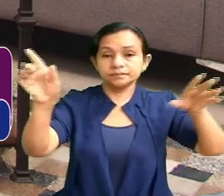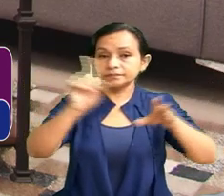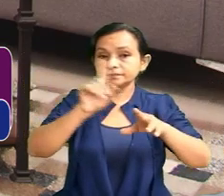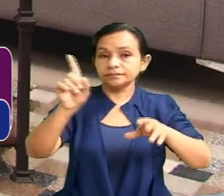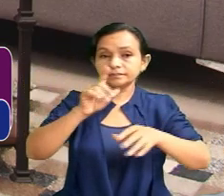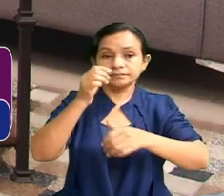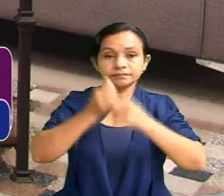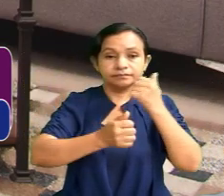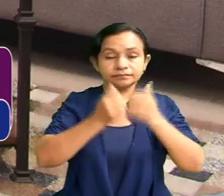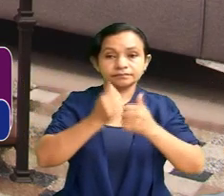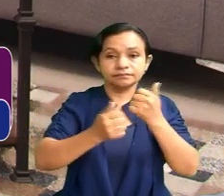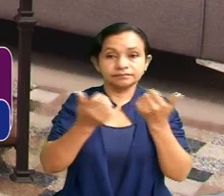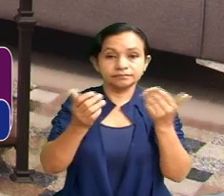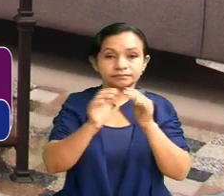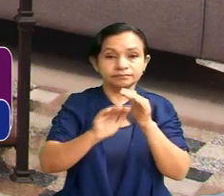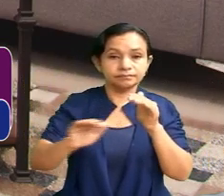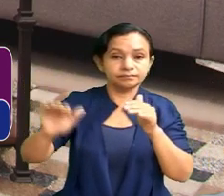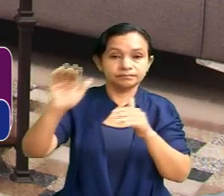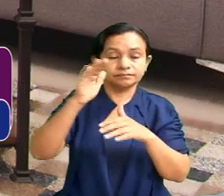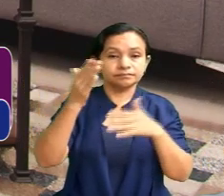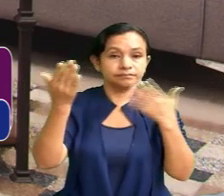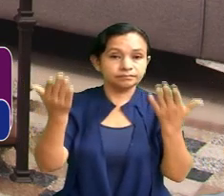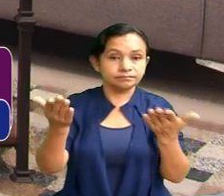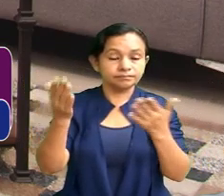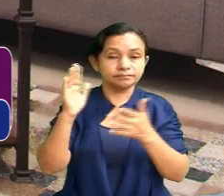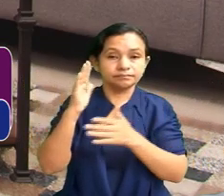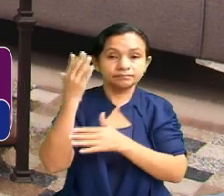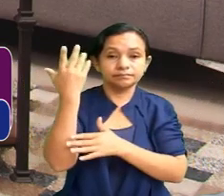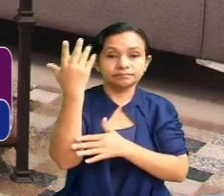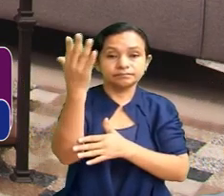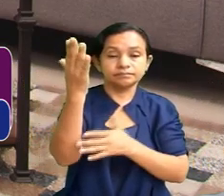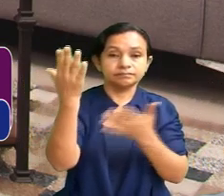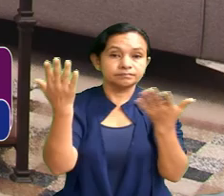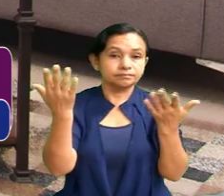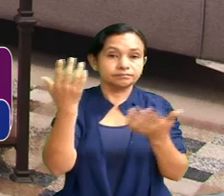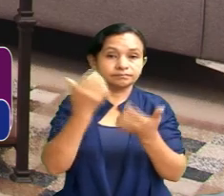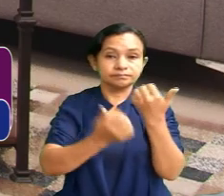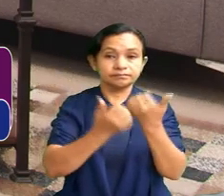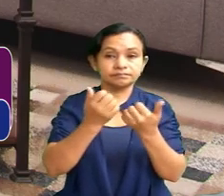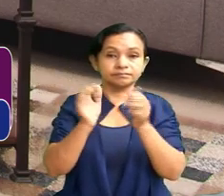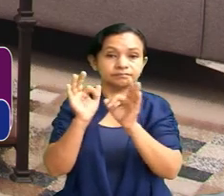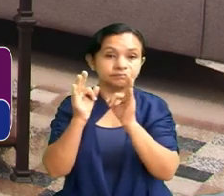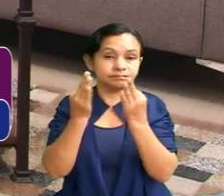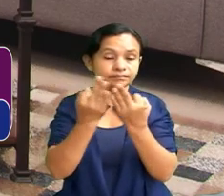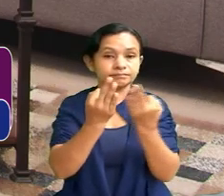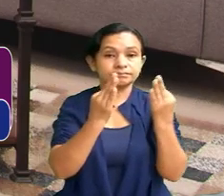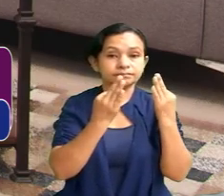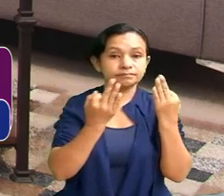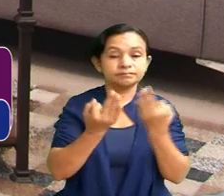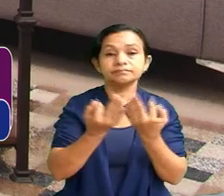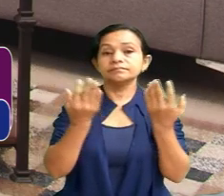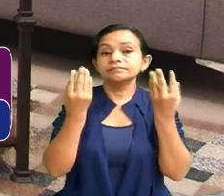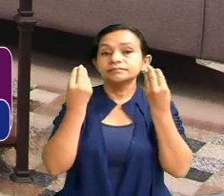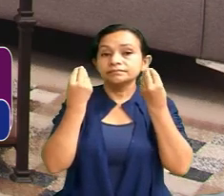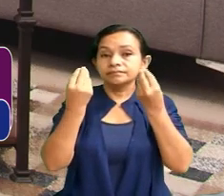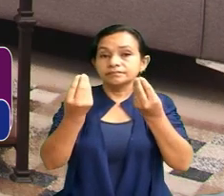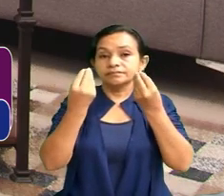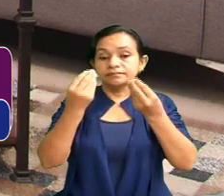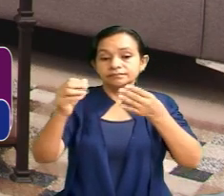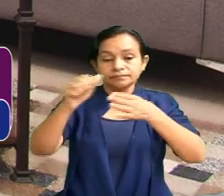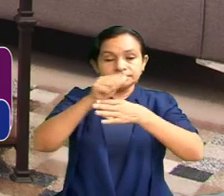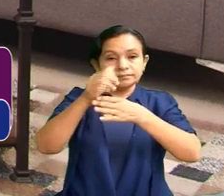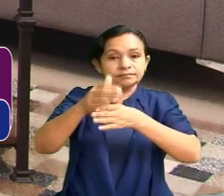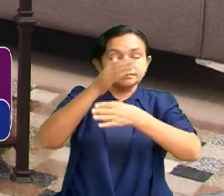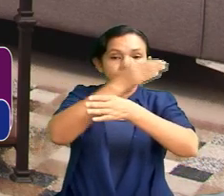a mayor cantidad de hectáreas pues es verdad de terrenos afectados o que incluso afecte familias y hay toda una preparación y